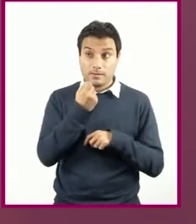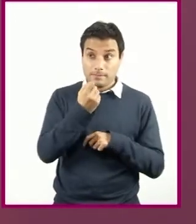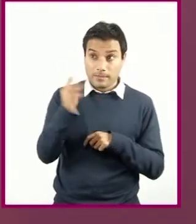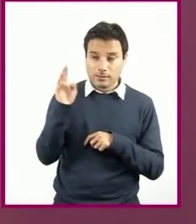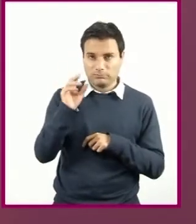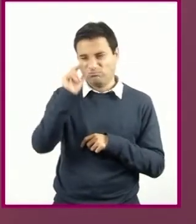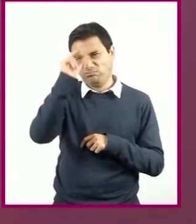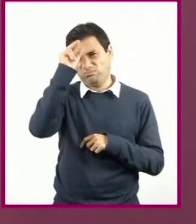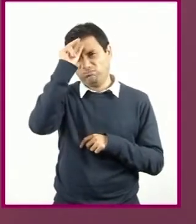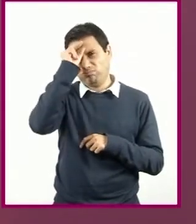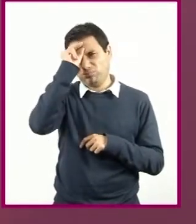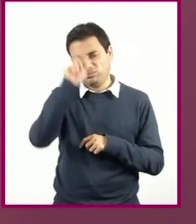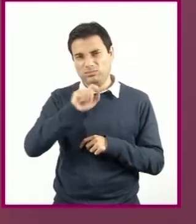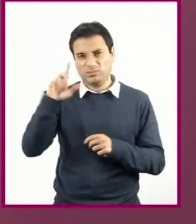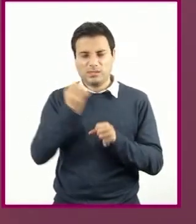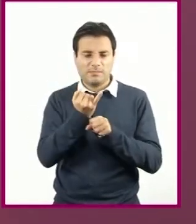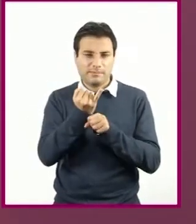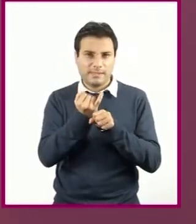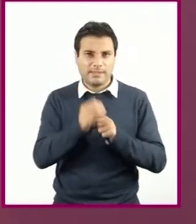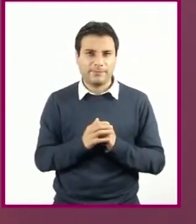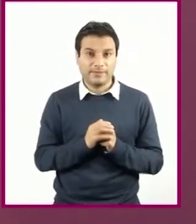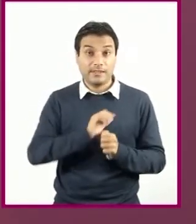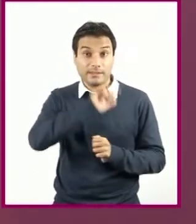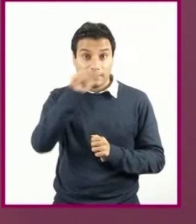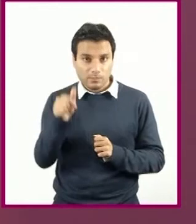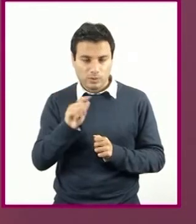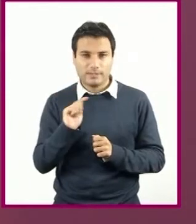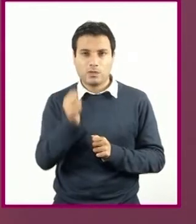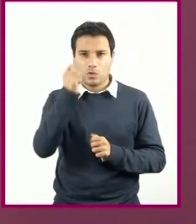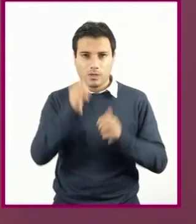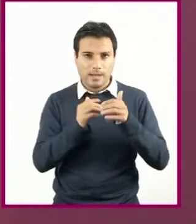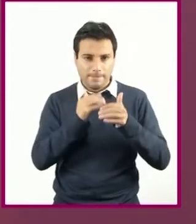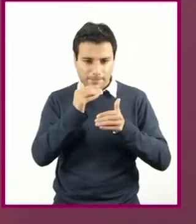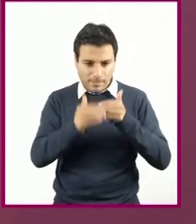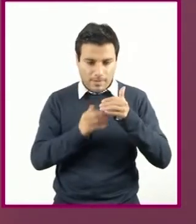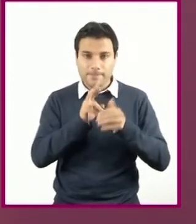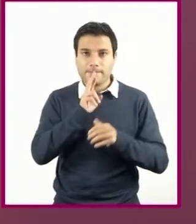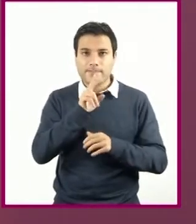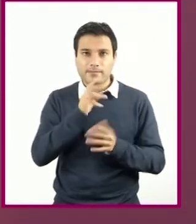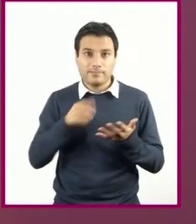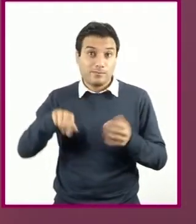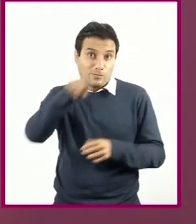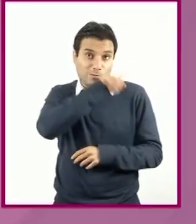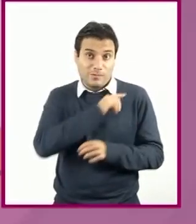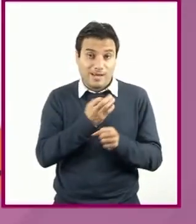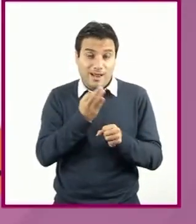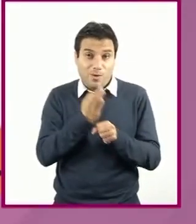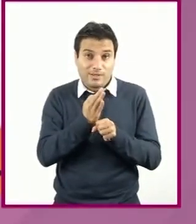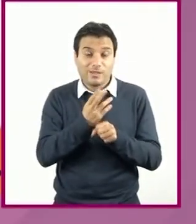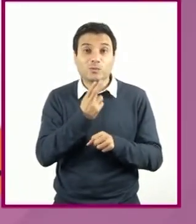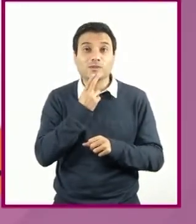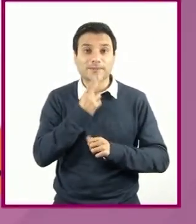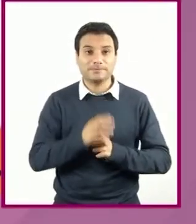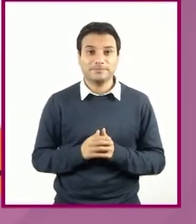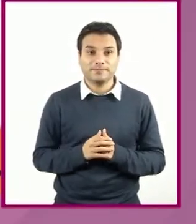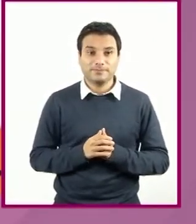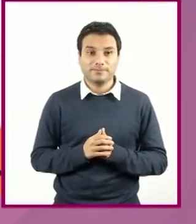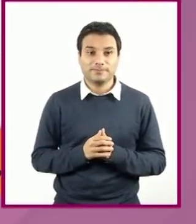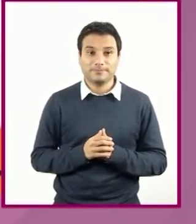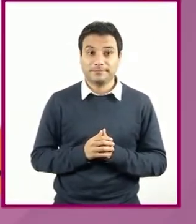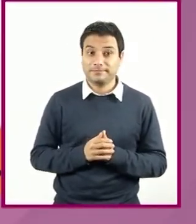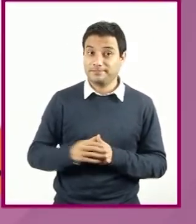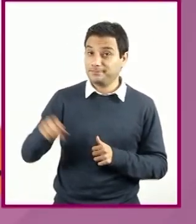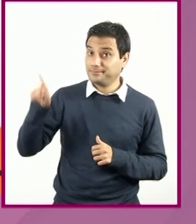sus conocimientos científicos para desarrollar la tecnología de la cual nosotros disfrutamos ahora.